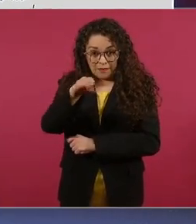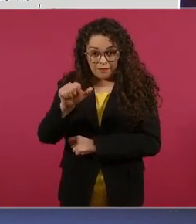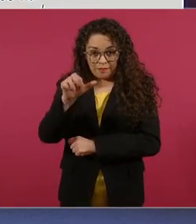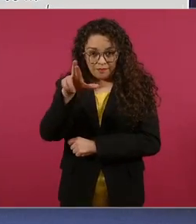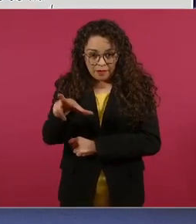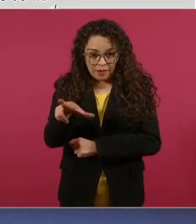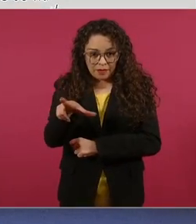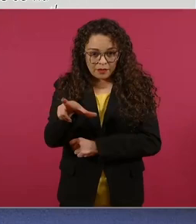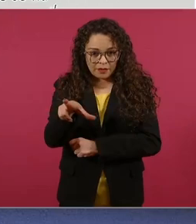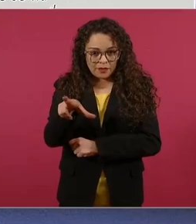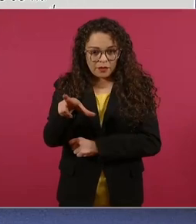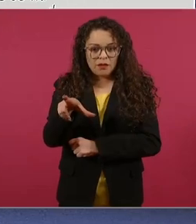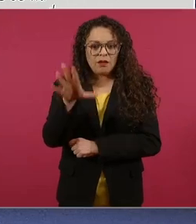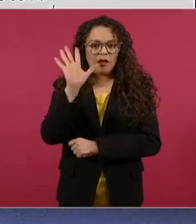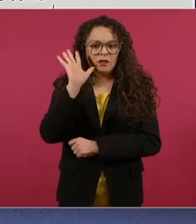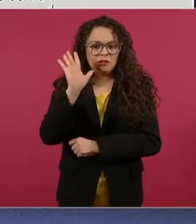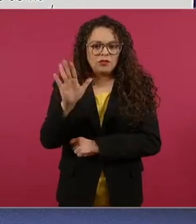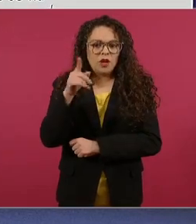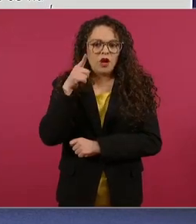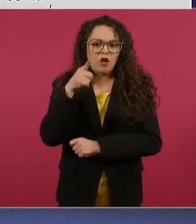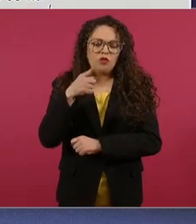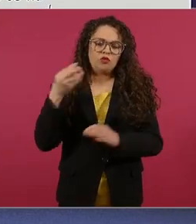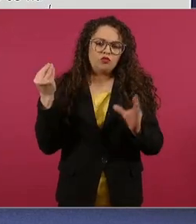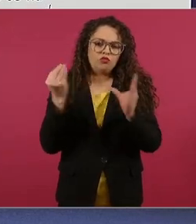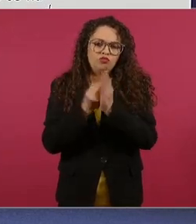una amplia capacitación